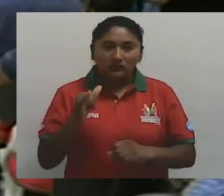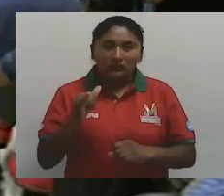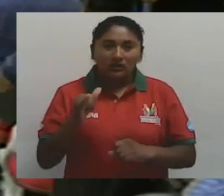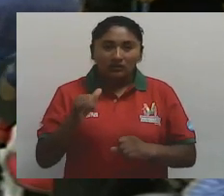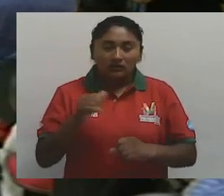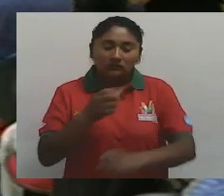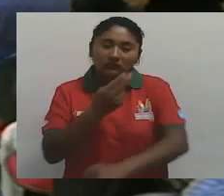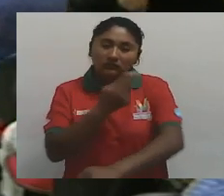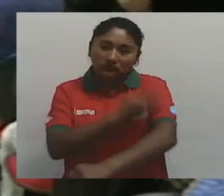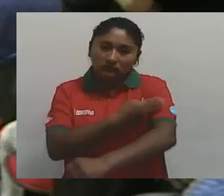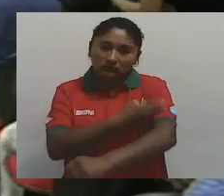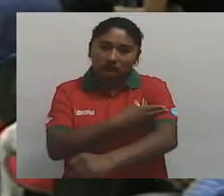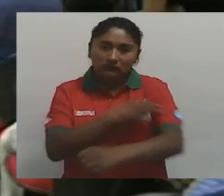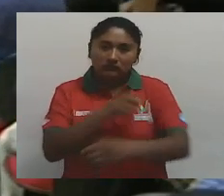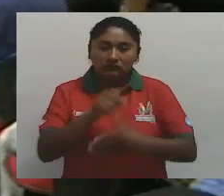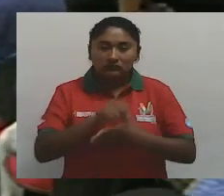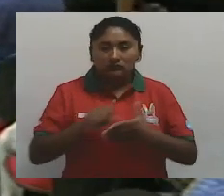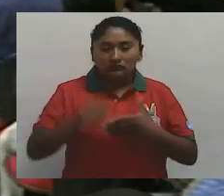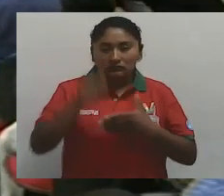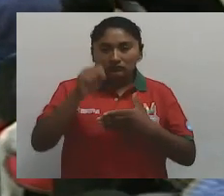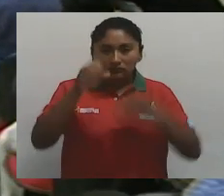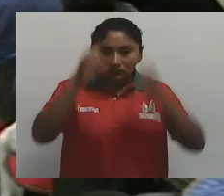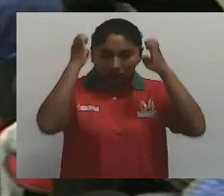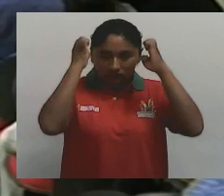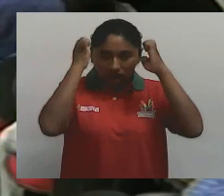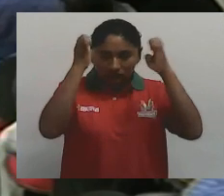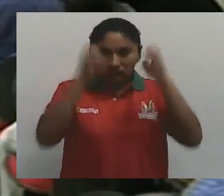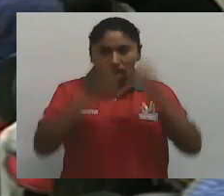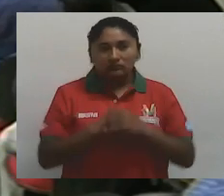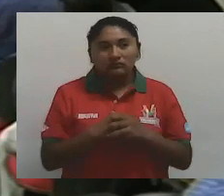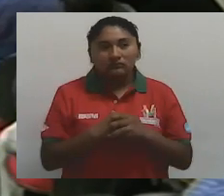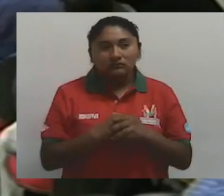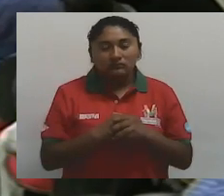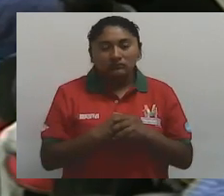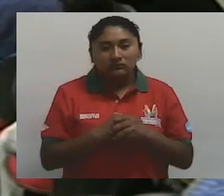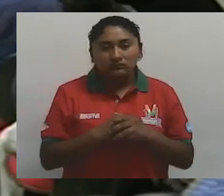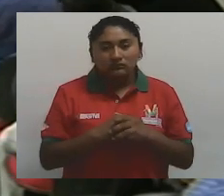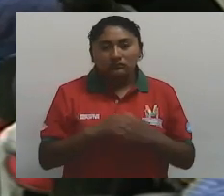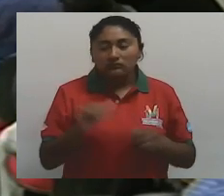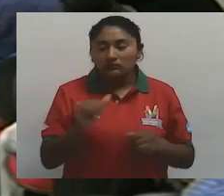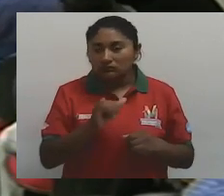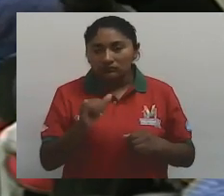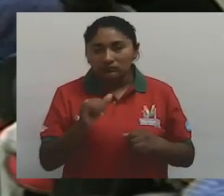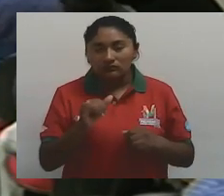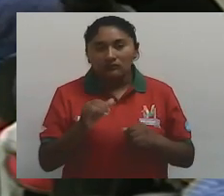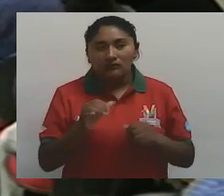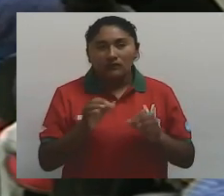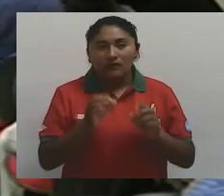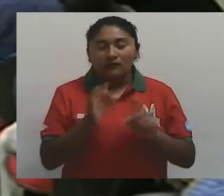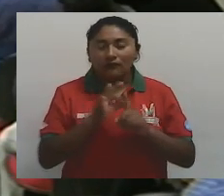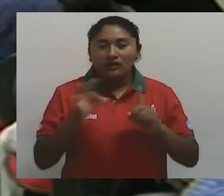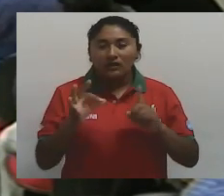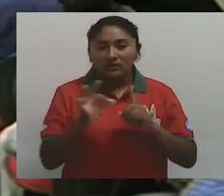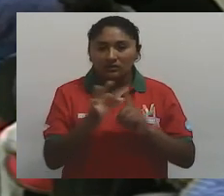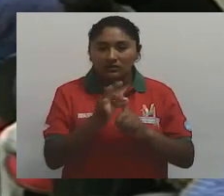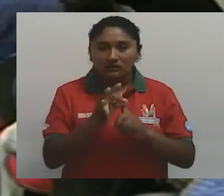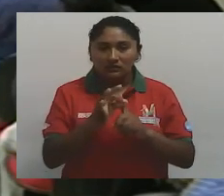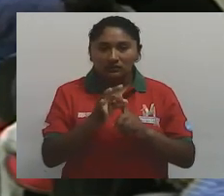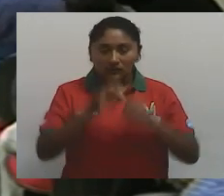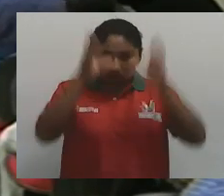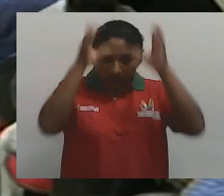maestro, la UPEA, federaciones de maestros urbanos y rurales, a quienes saludamos